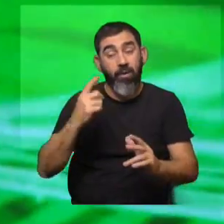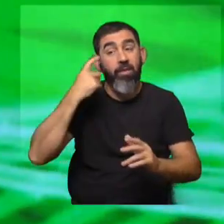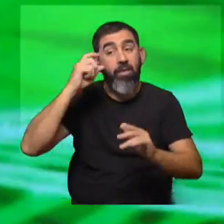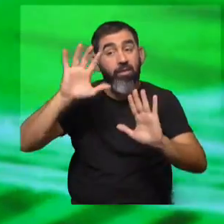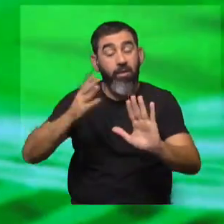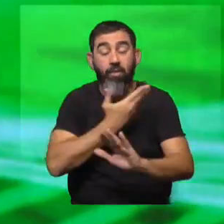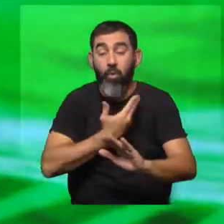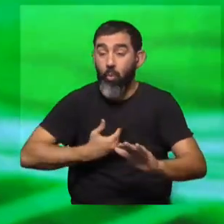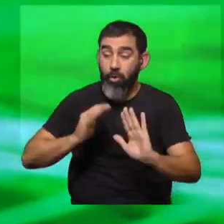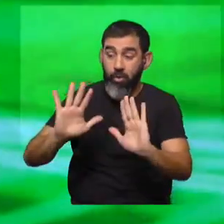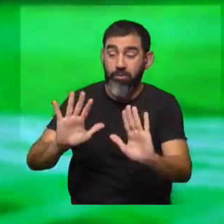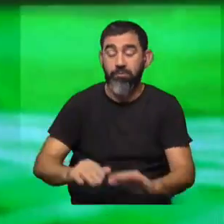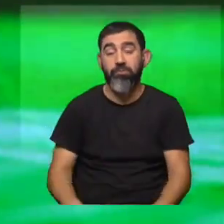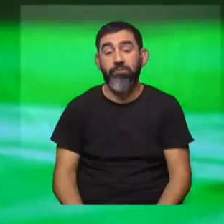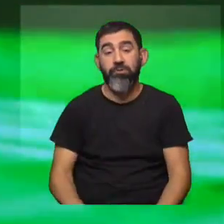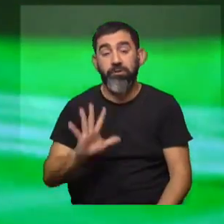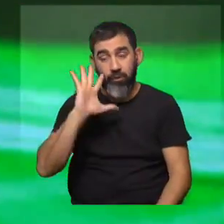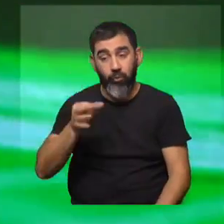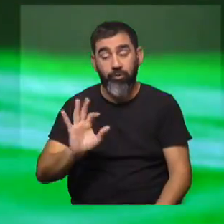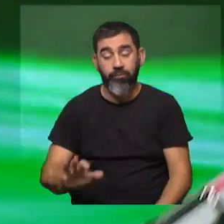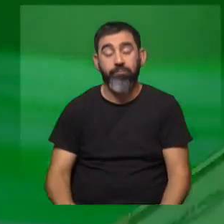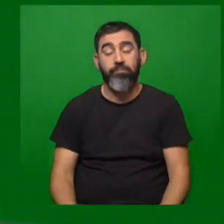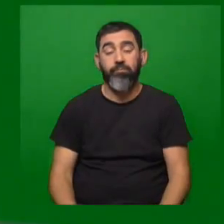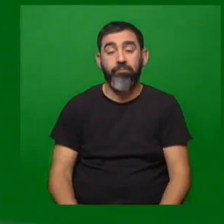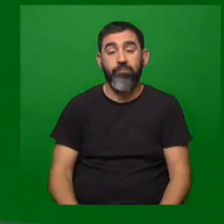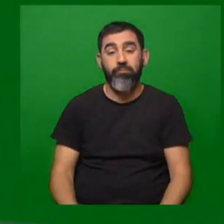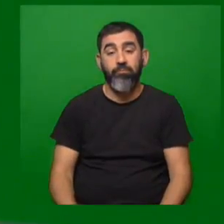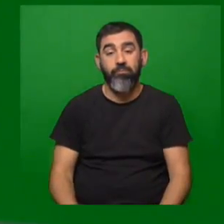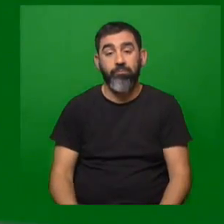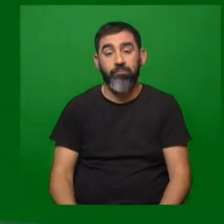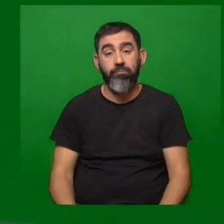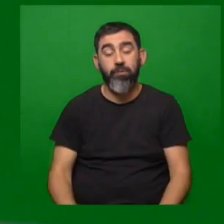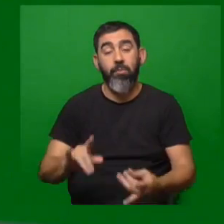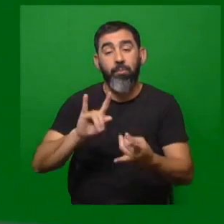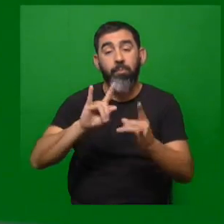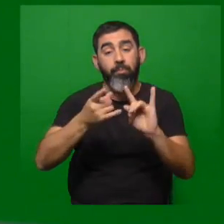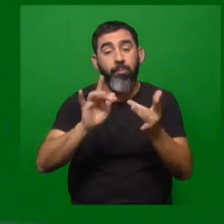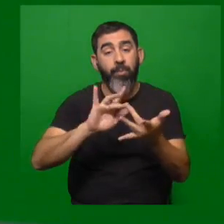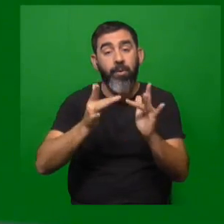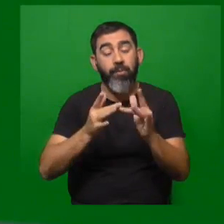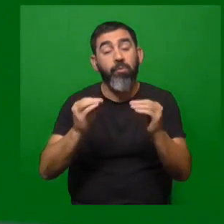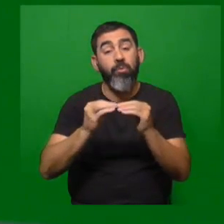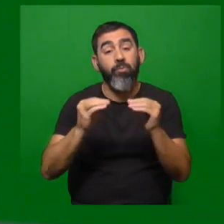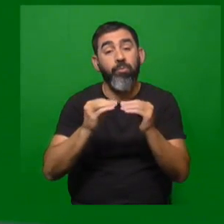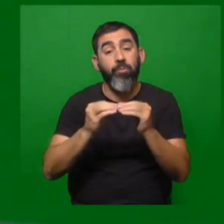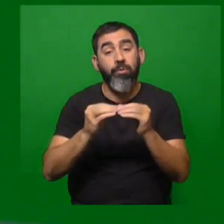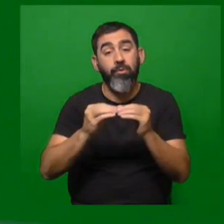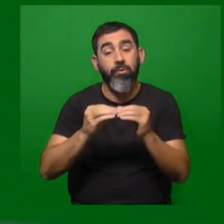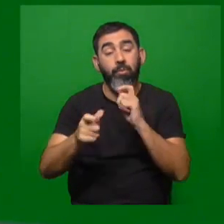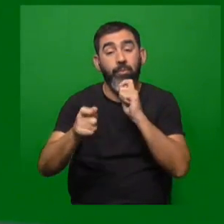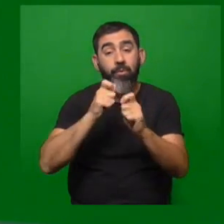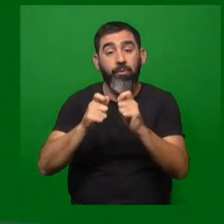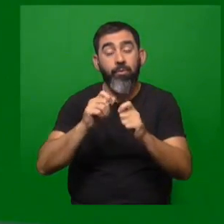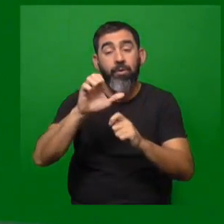idea que tiene el poder ejecutivo muy claramente y nos vamos al parlamento Donde ha estado trabajando toda la mañana nuestro